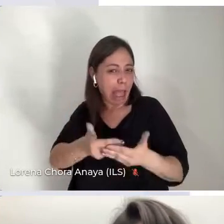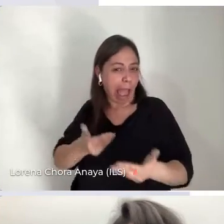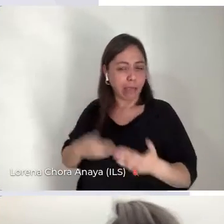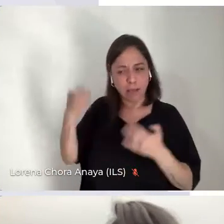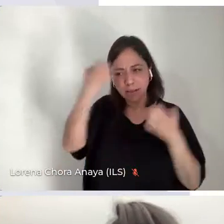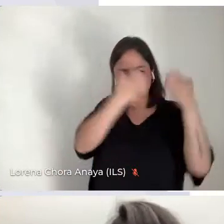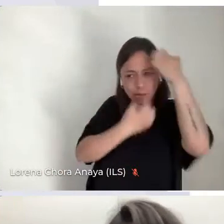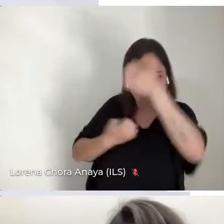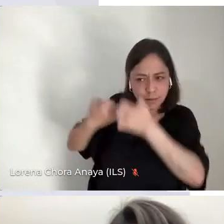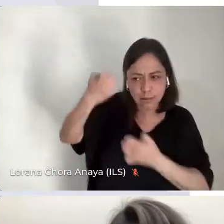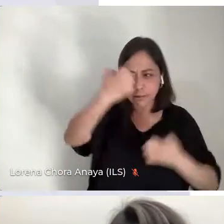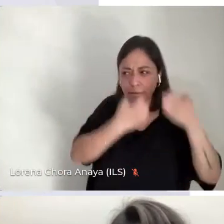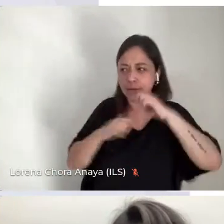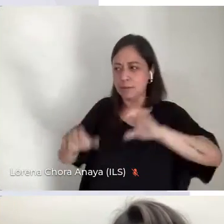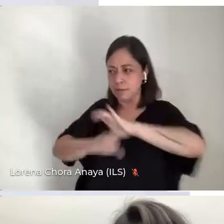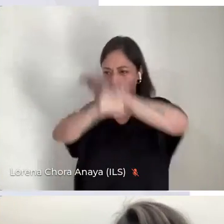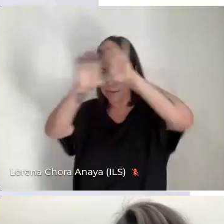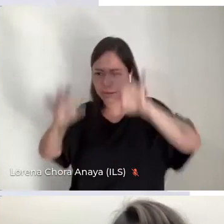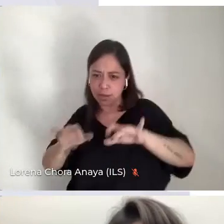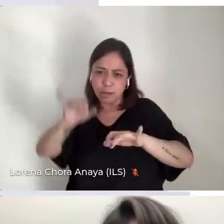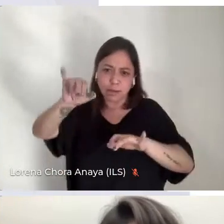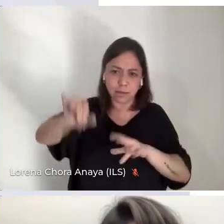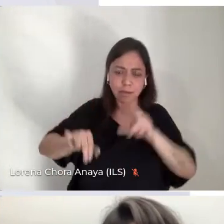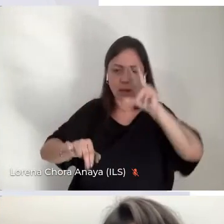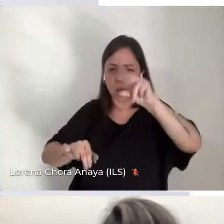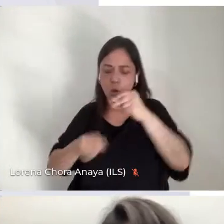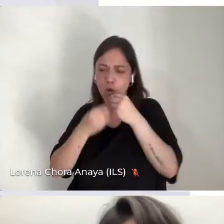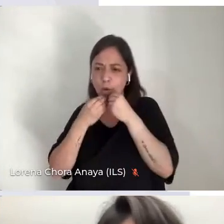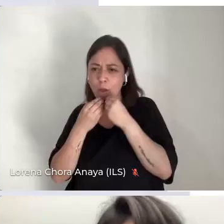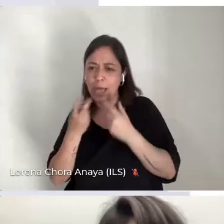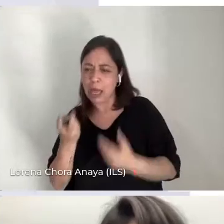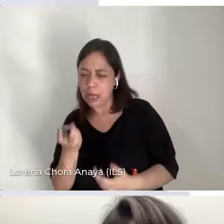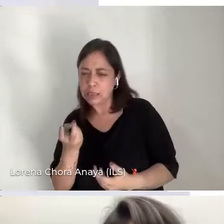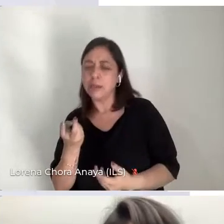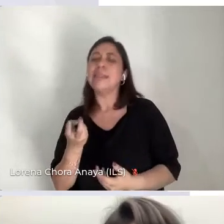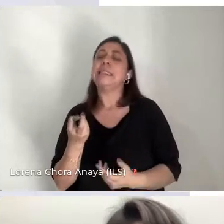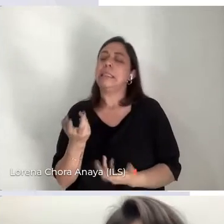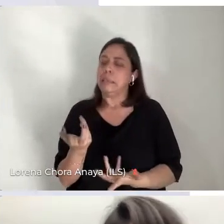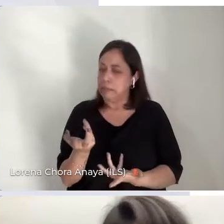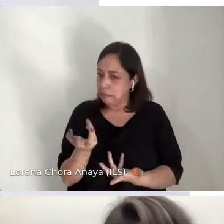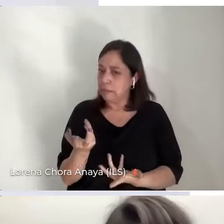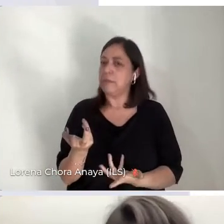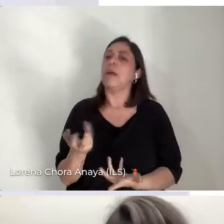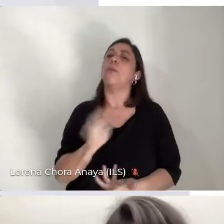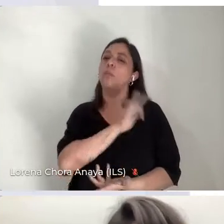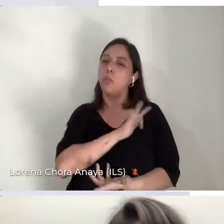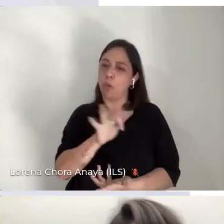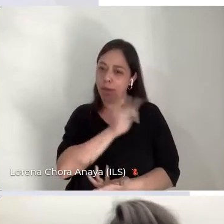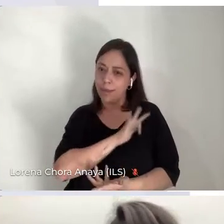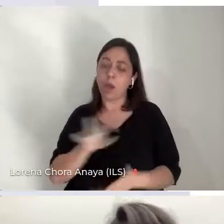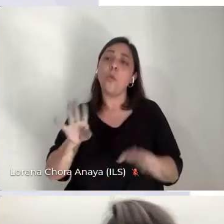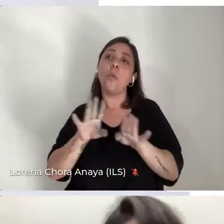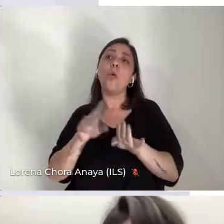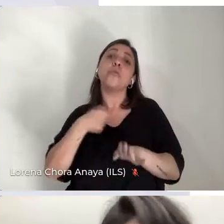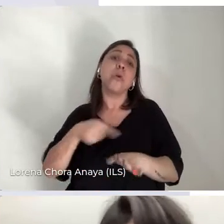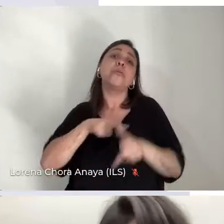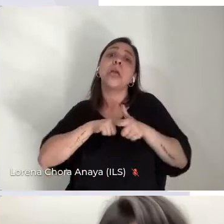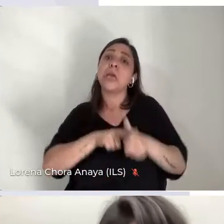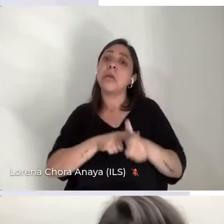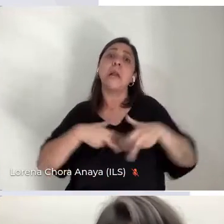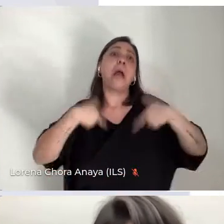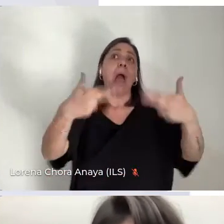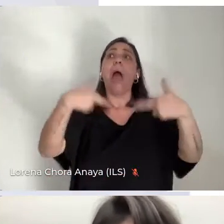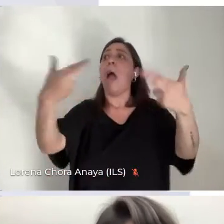cómo entonces ese impacto va a estar reflejado en algo más, puedo estar regalando computadoras para que los niños